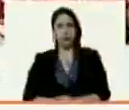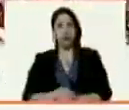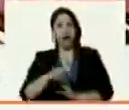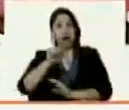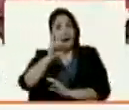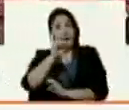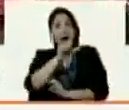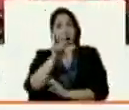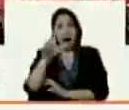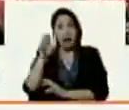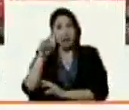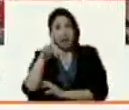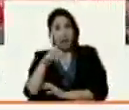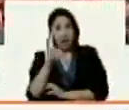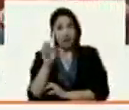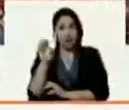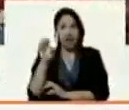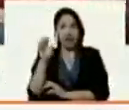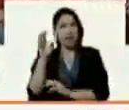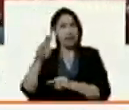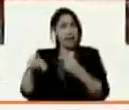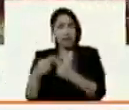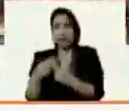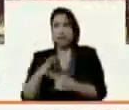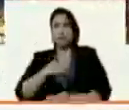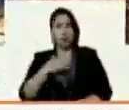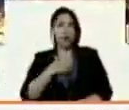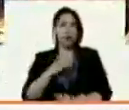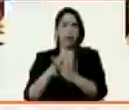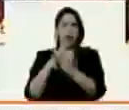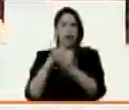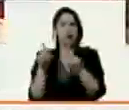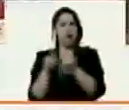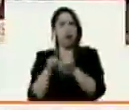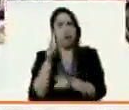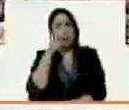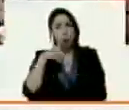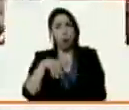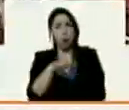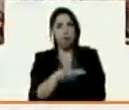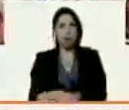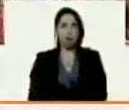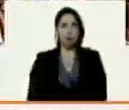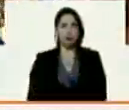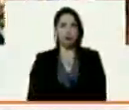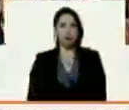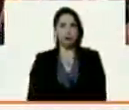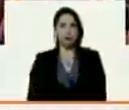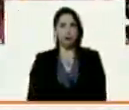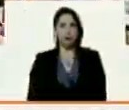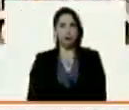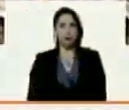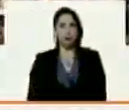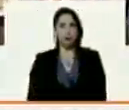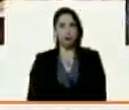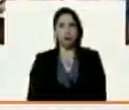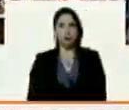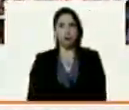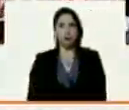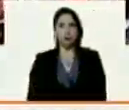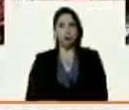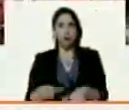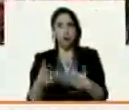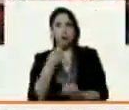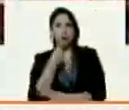Allende y nadie lo detiene. Es como en los pueblos, ¿ves? Es como en los pueblos. Que uno